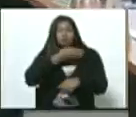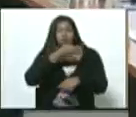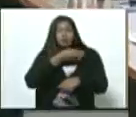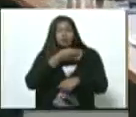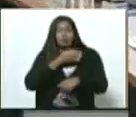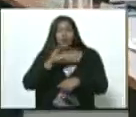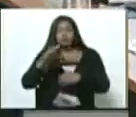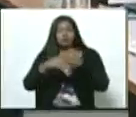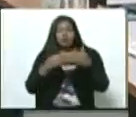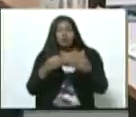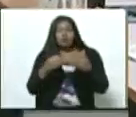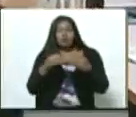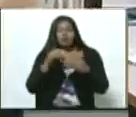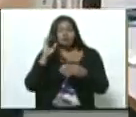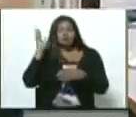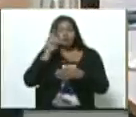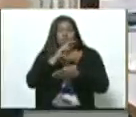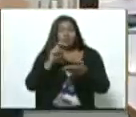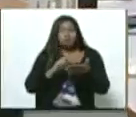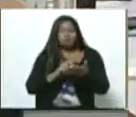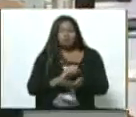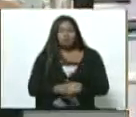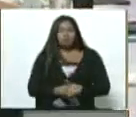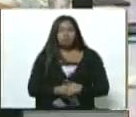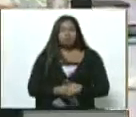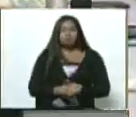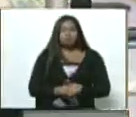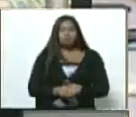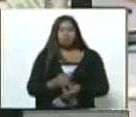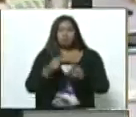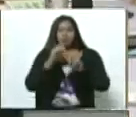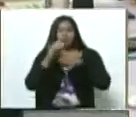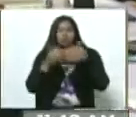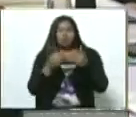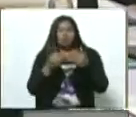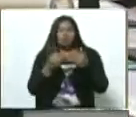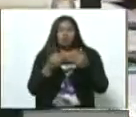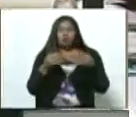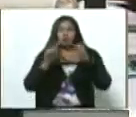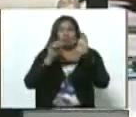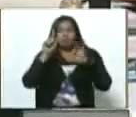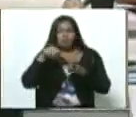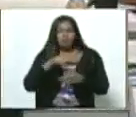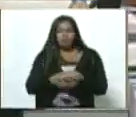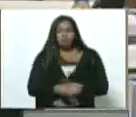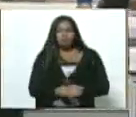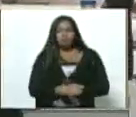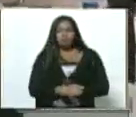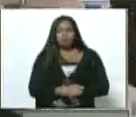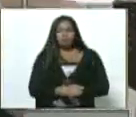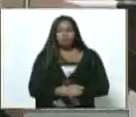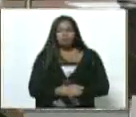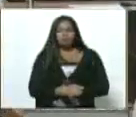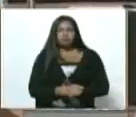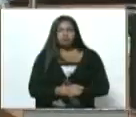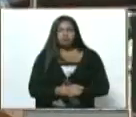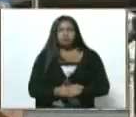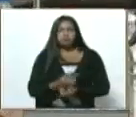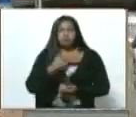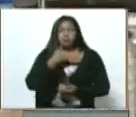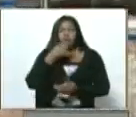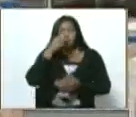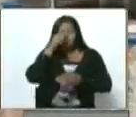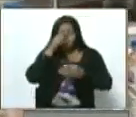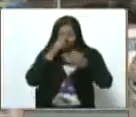la Comisión de la Asamblea Nacional para la Selección de Magistrados y Magistradas. Para mí es un honor,